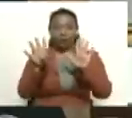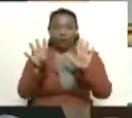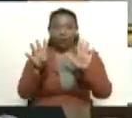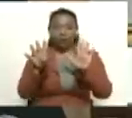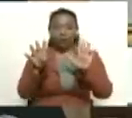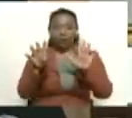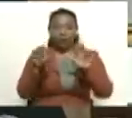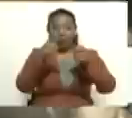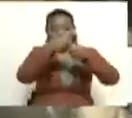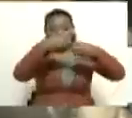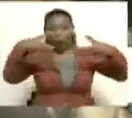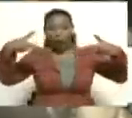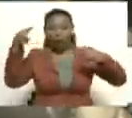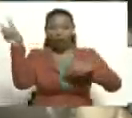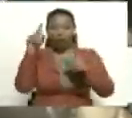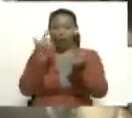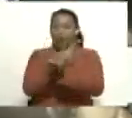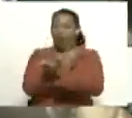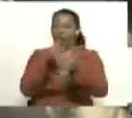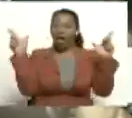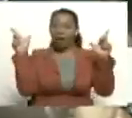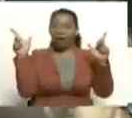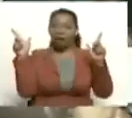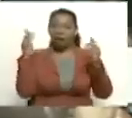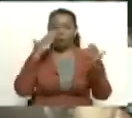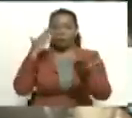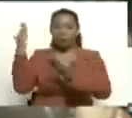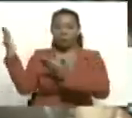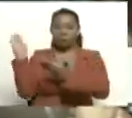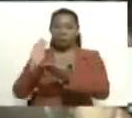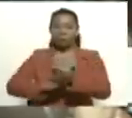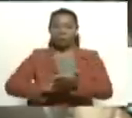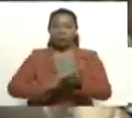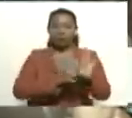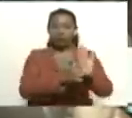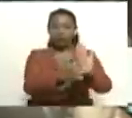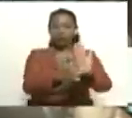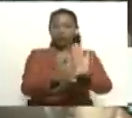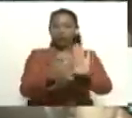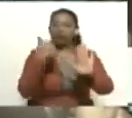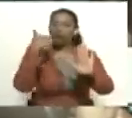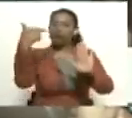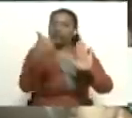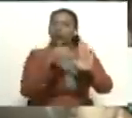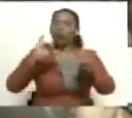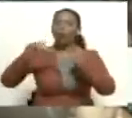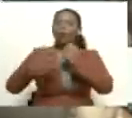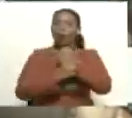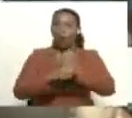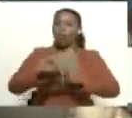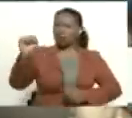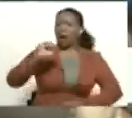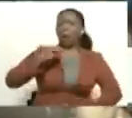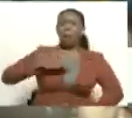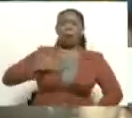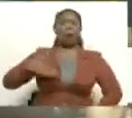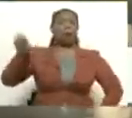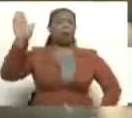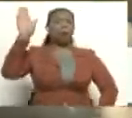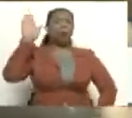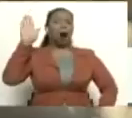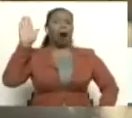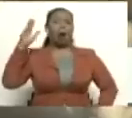titula Venezuela Libre, allí establece que cuando le dijeron a Guaidó que se podía juramentar,